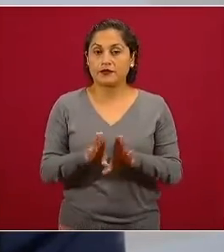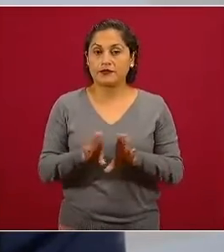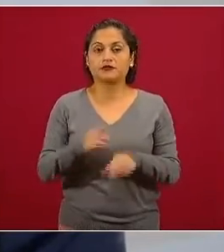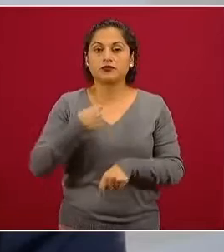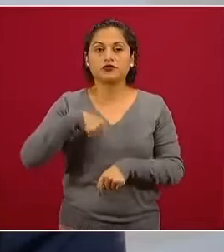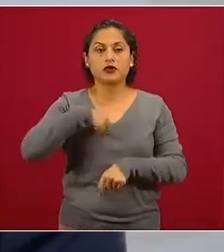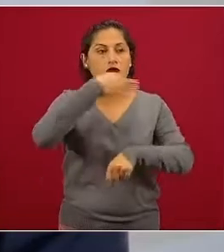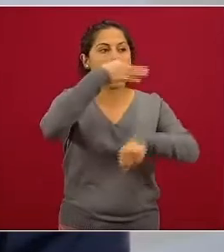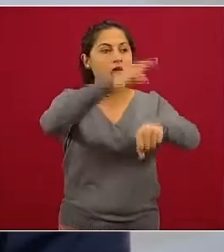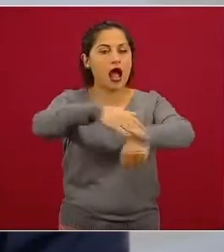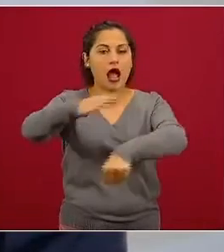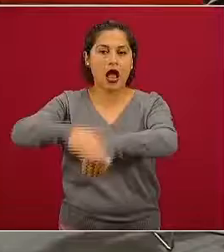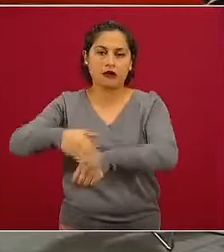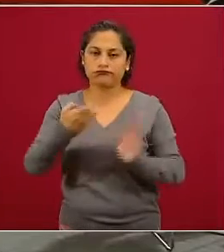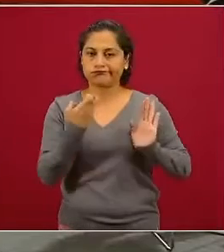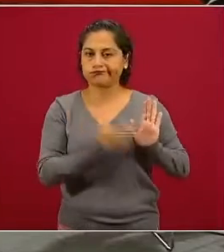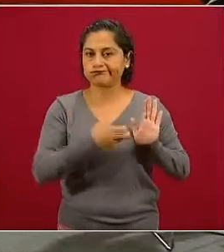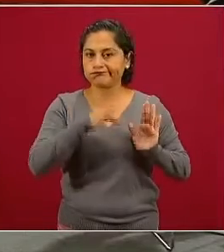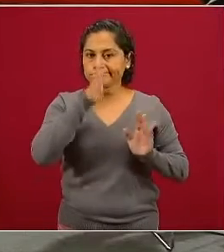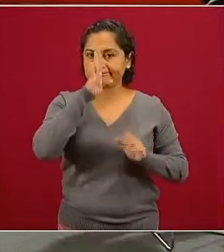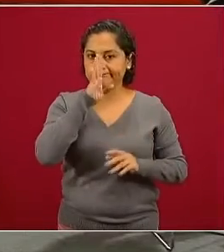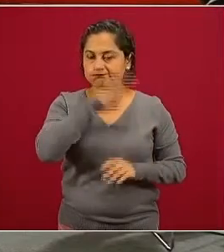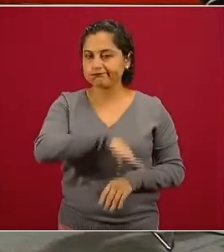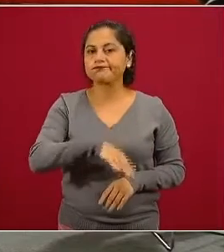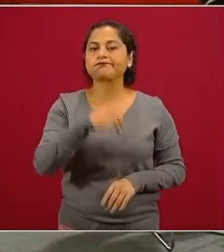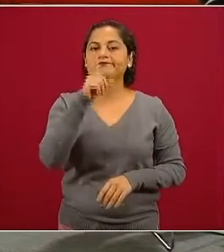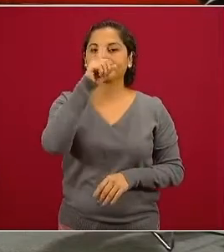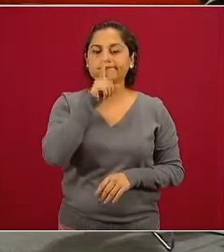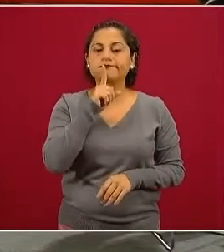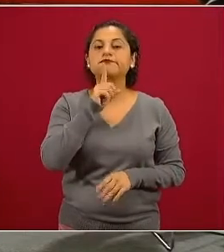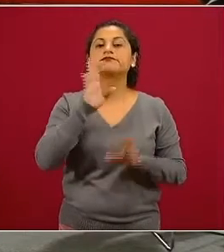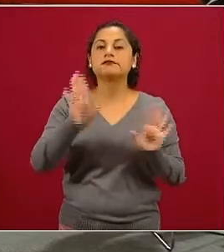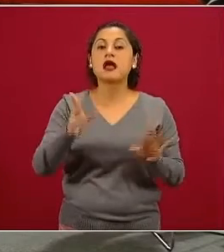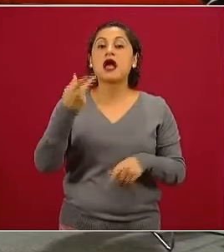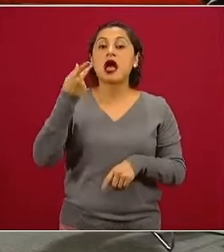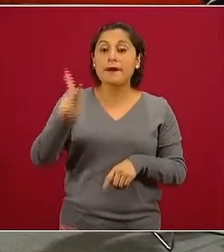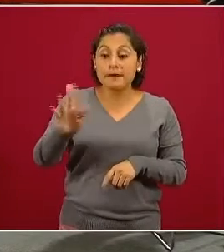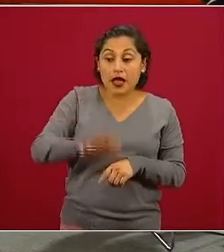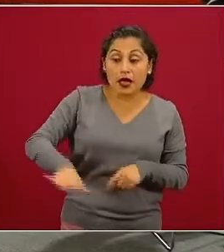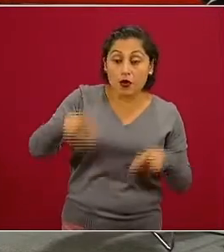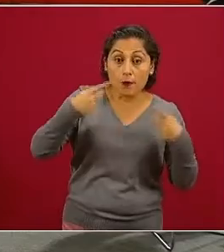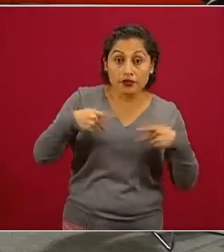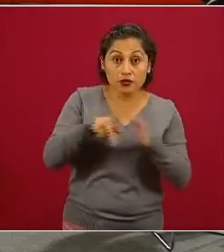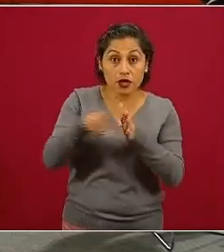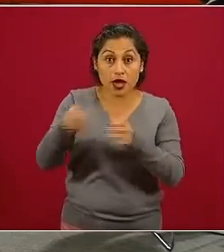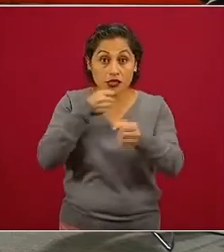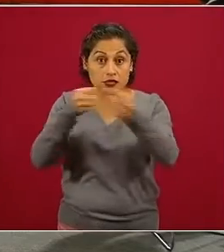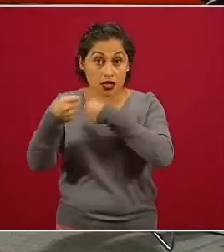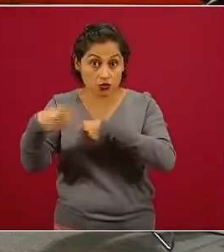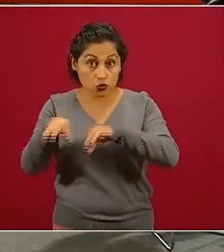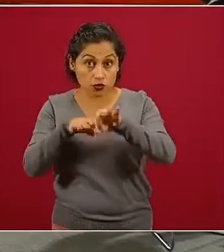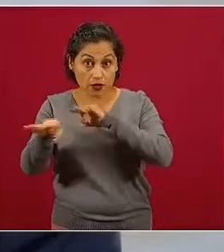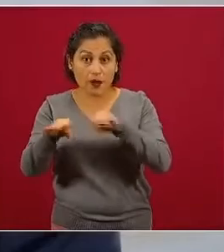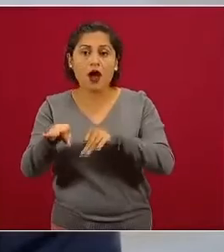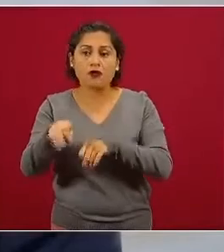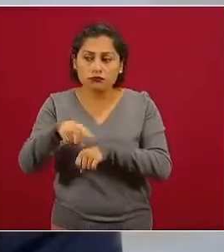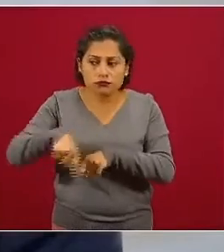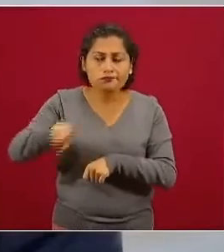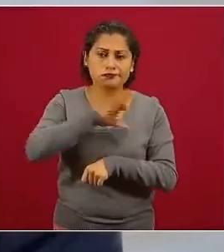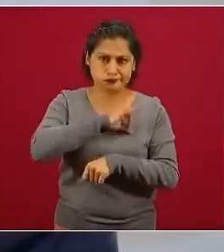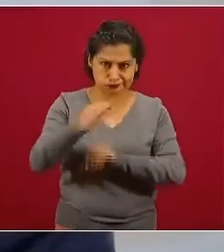para, no es verdad, es un fraude. Entonces nosotros estamos ahí, le ponemos, es falso, etcétera. Entonces